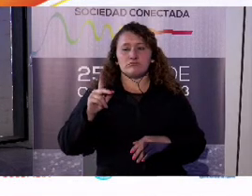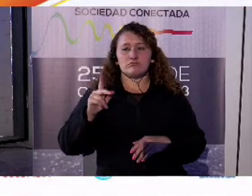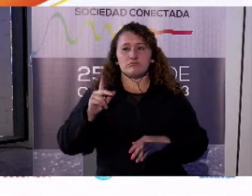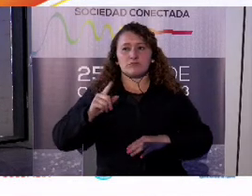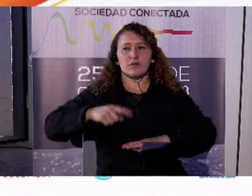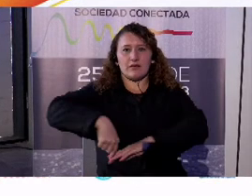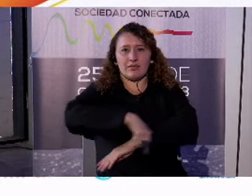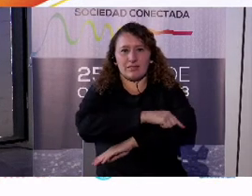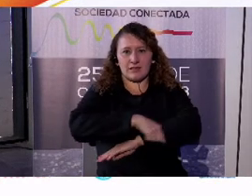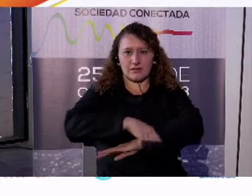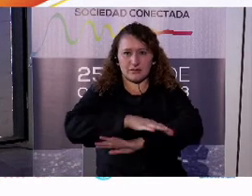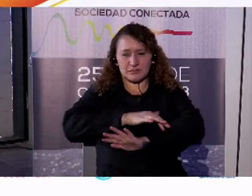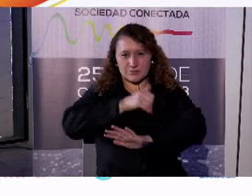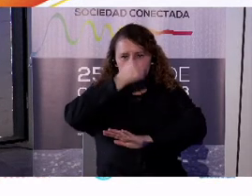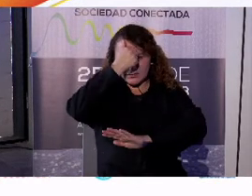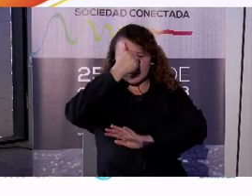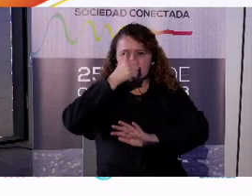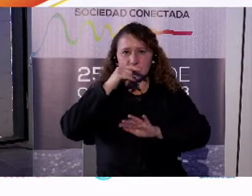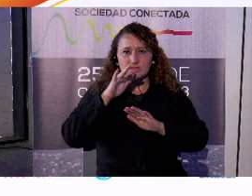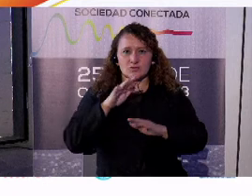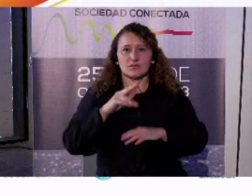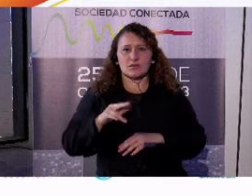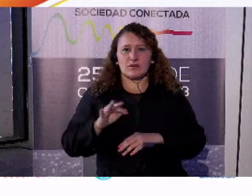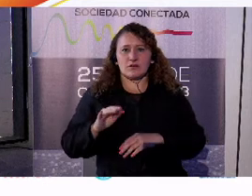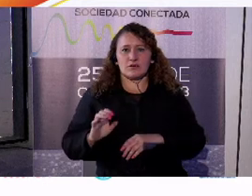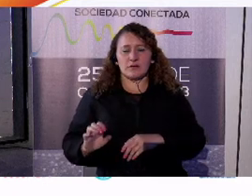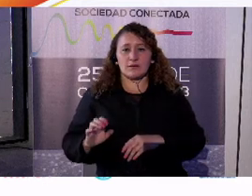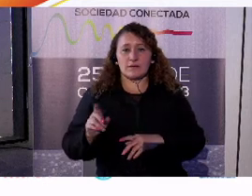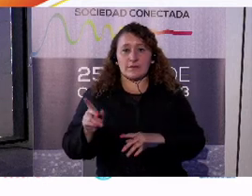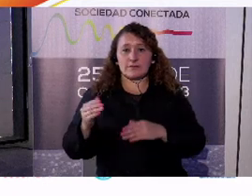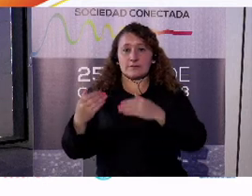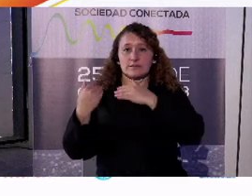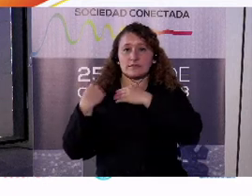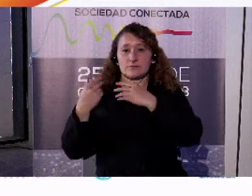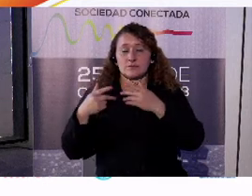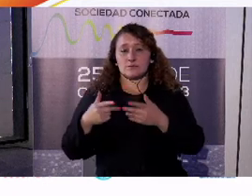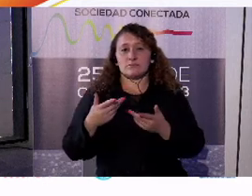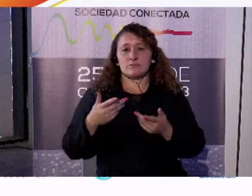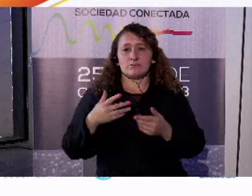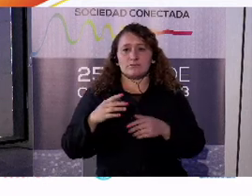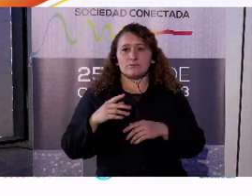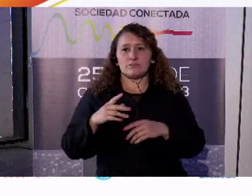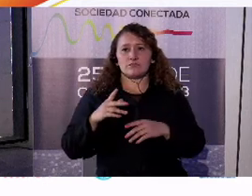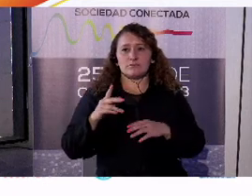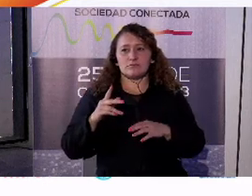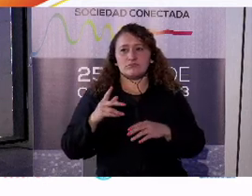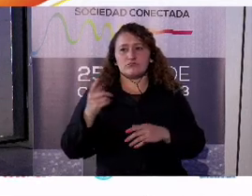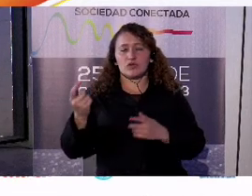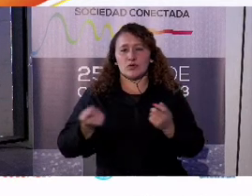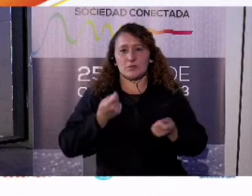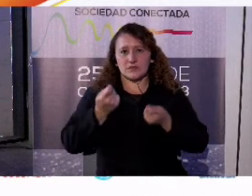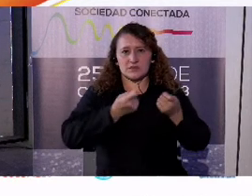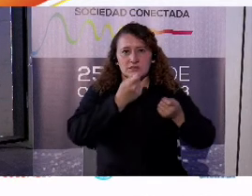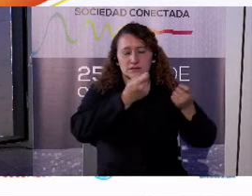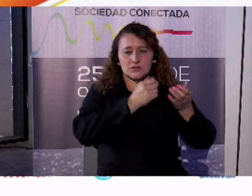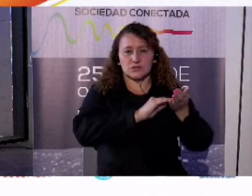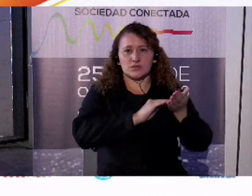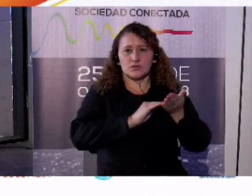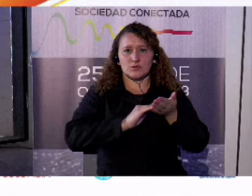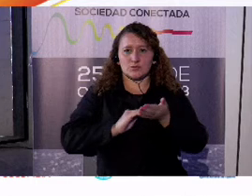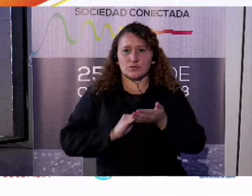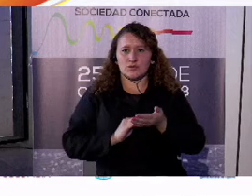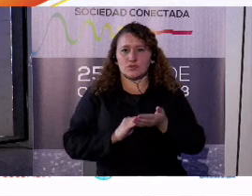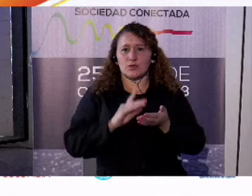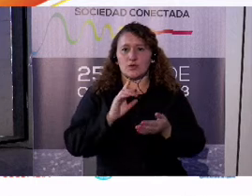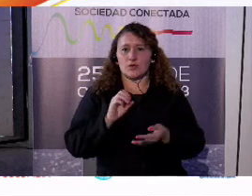de Z te responsable de la consultoría y comercialización de la solución Cloud